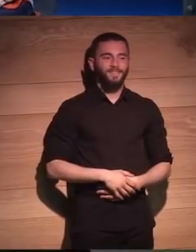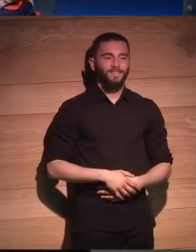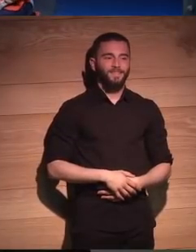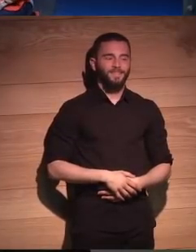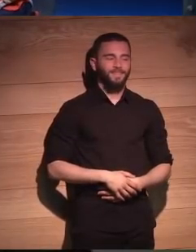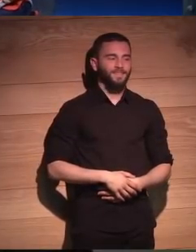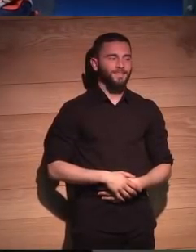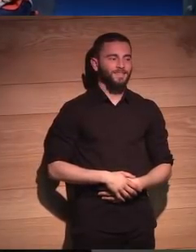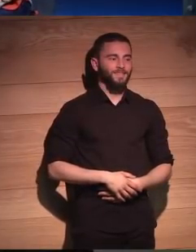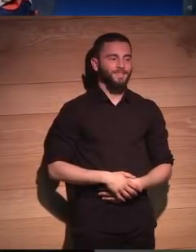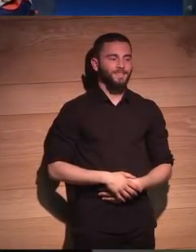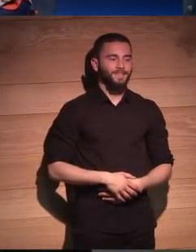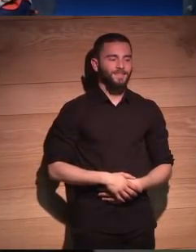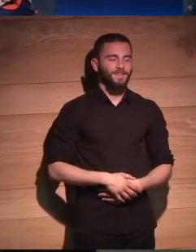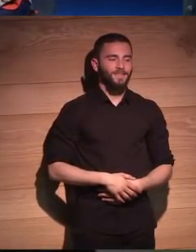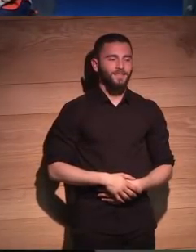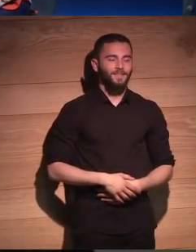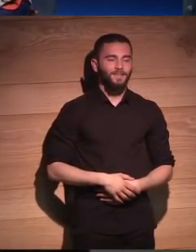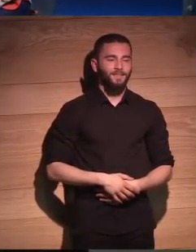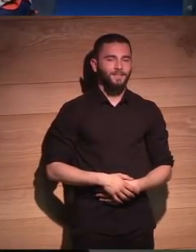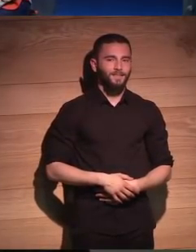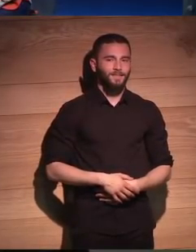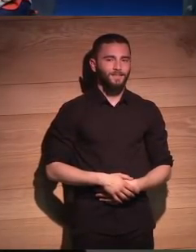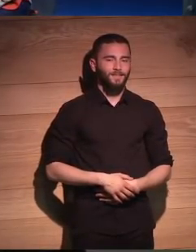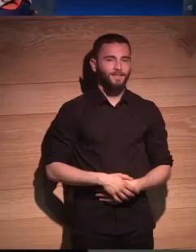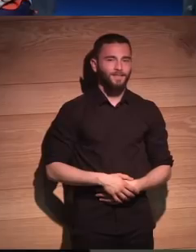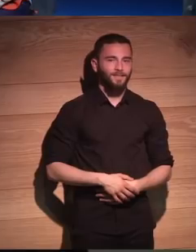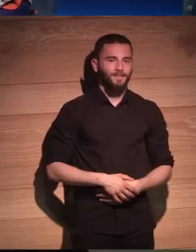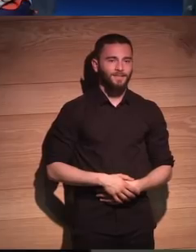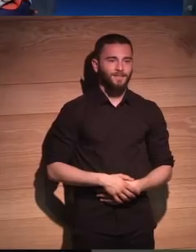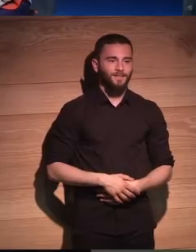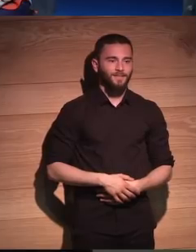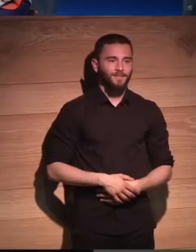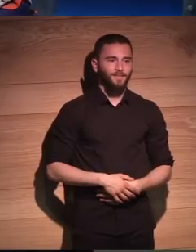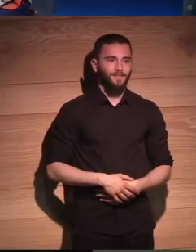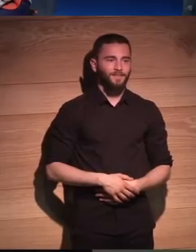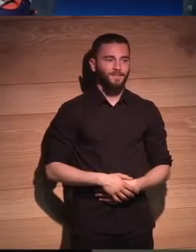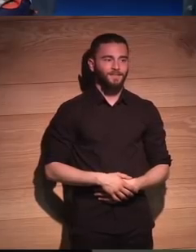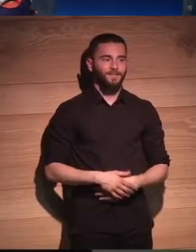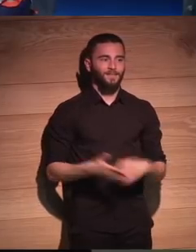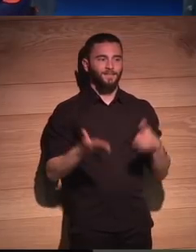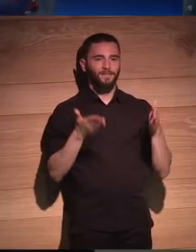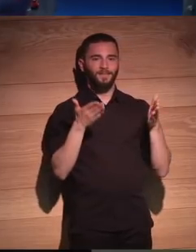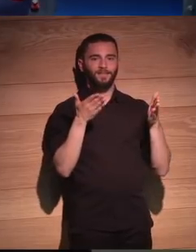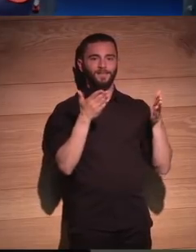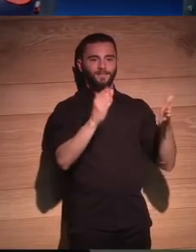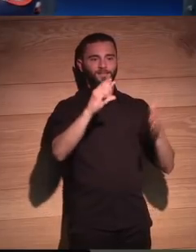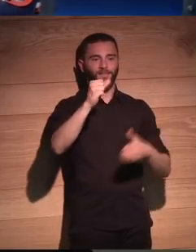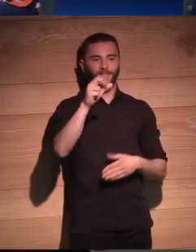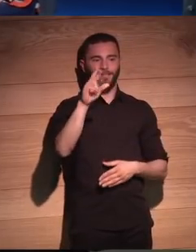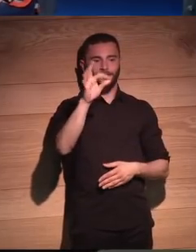¿Perdón? No te he escuchado, disculpa. Es claramente de Carlos por toda la intervención extra.